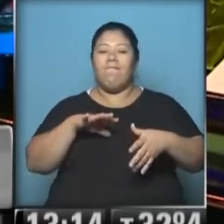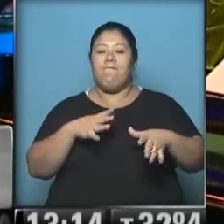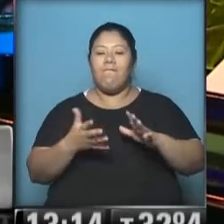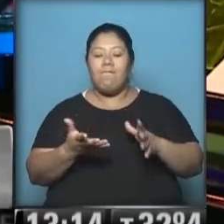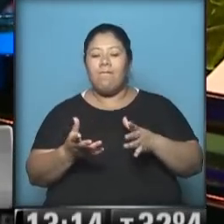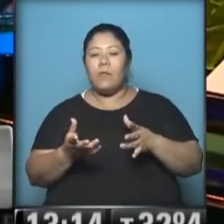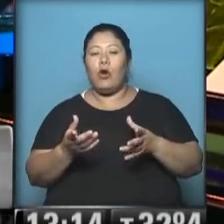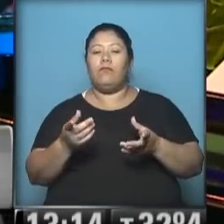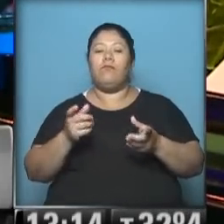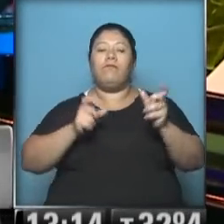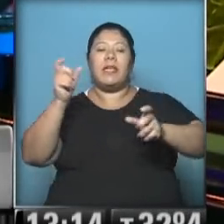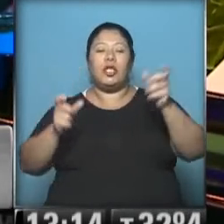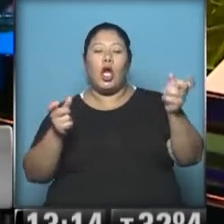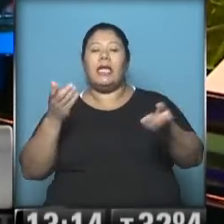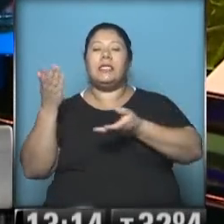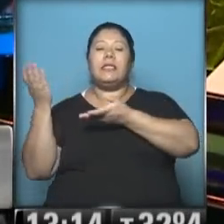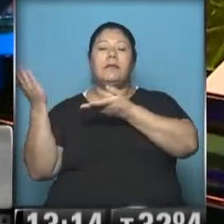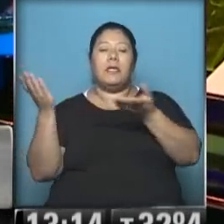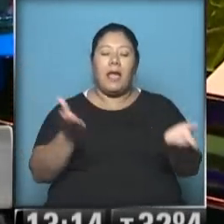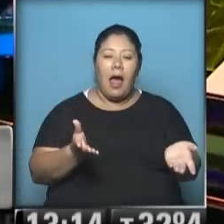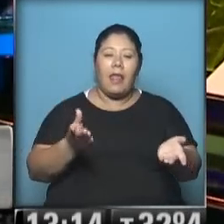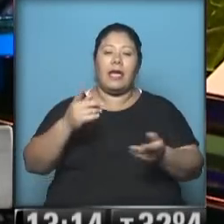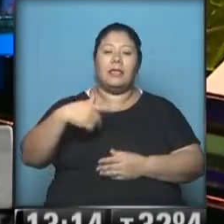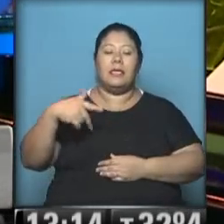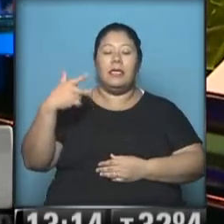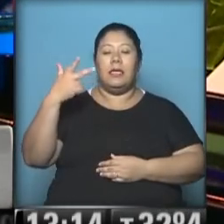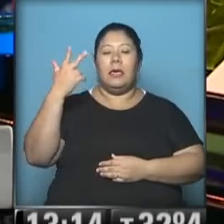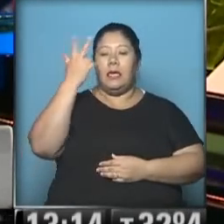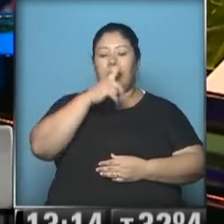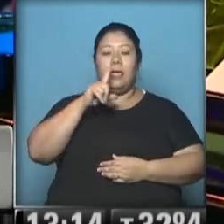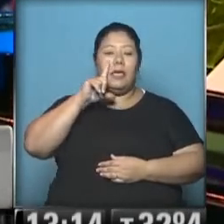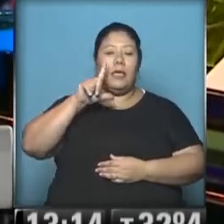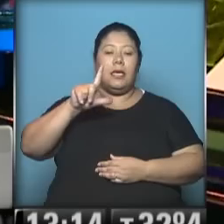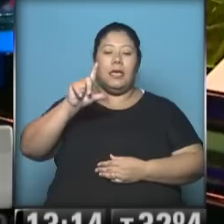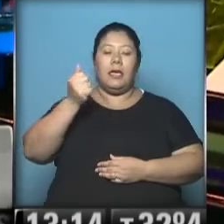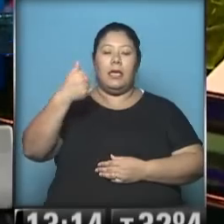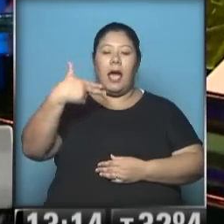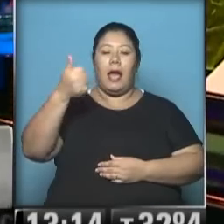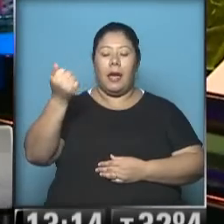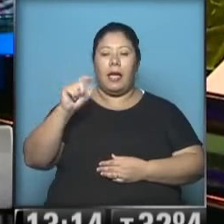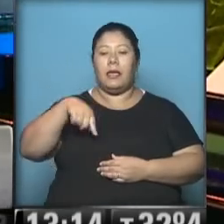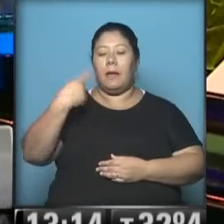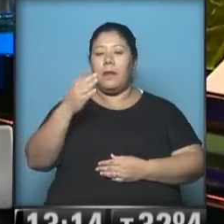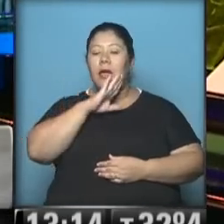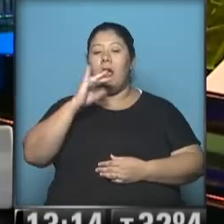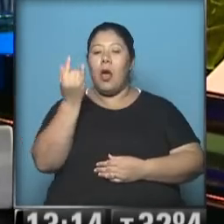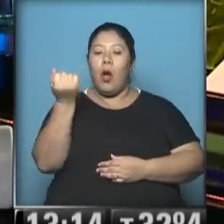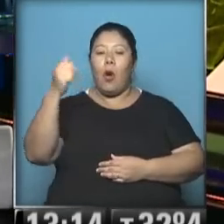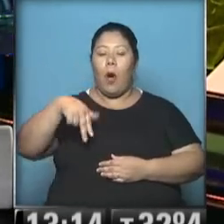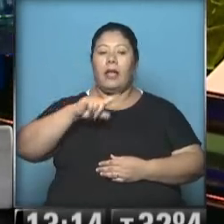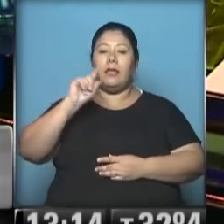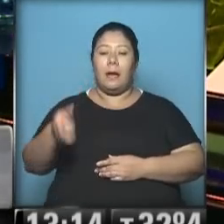con los invitados que tenemos, que canta Liliana Herrera, unas canciones, Juan y Luna, Juan Quintero y Luna Monti, y además va a cantar Carlos